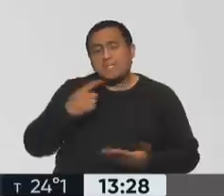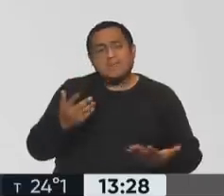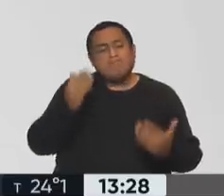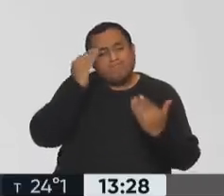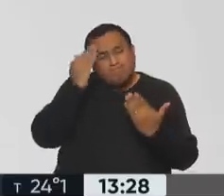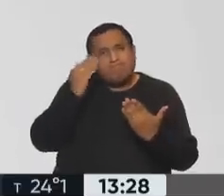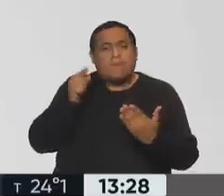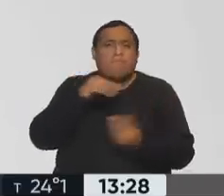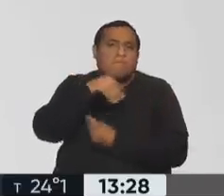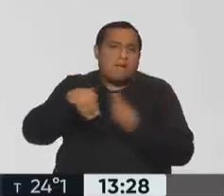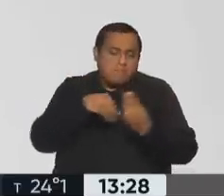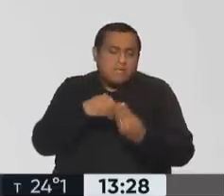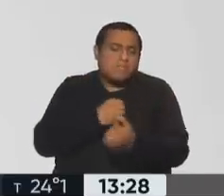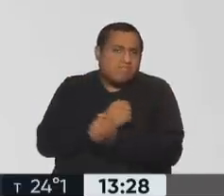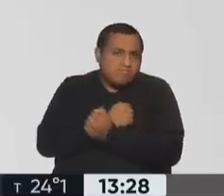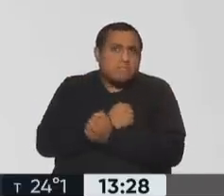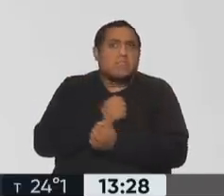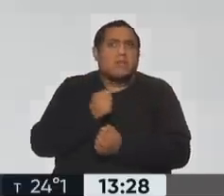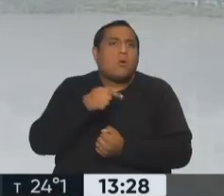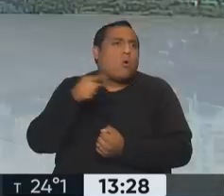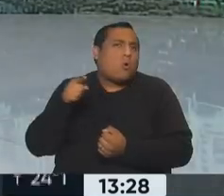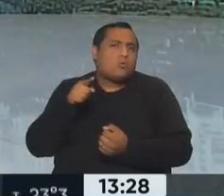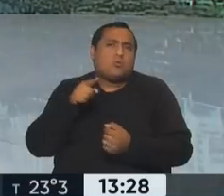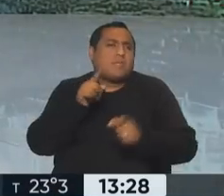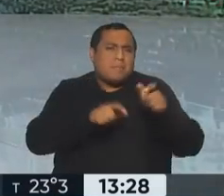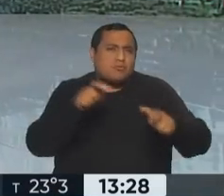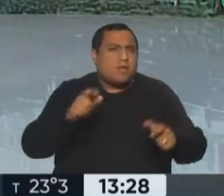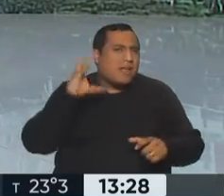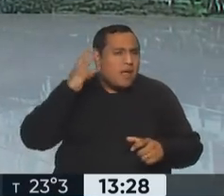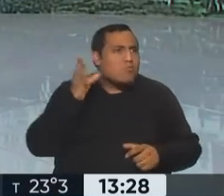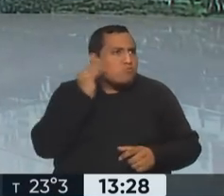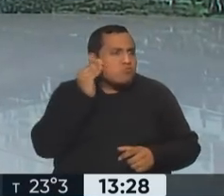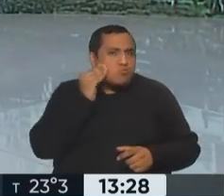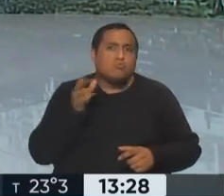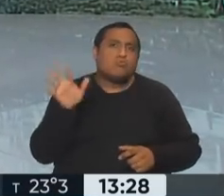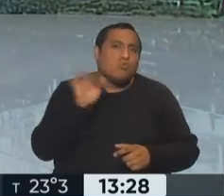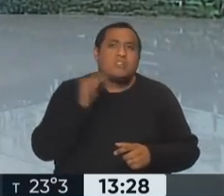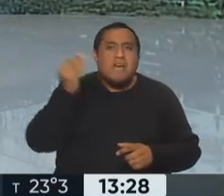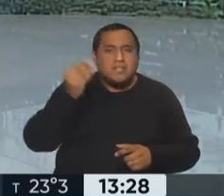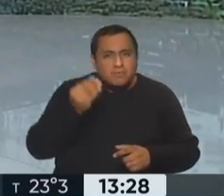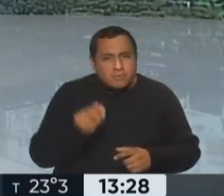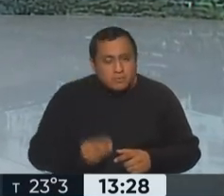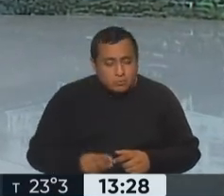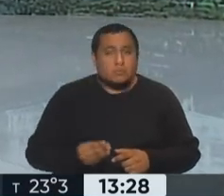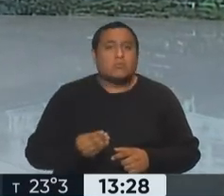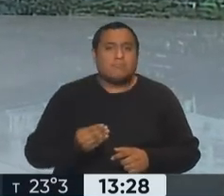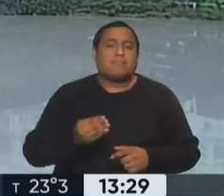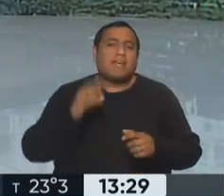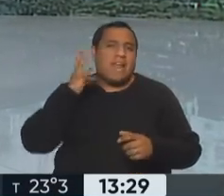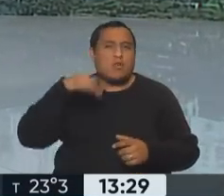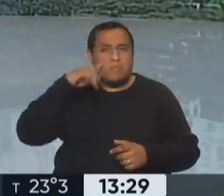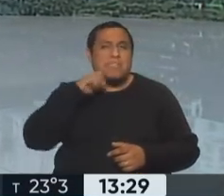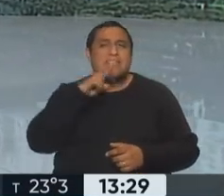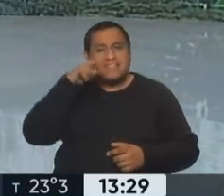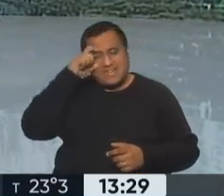claro a sus familiares sus allegados y también tantos oyentes que la seguían todos los sábados en su programa habitual en radio mitre la